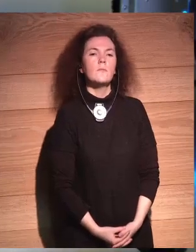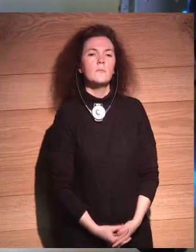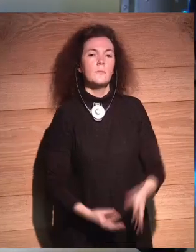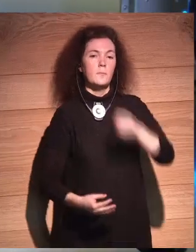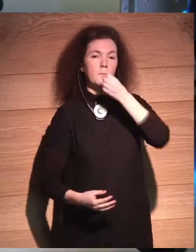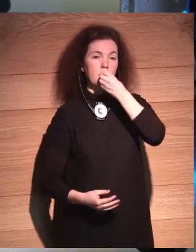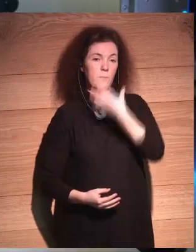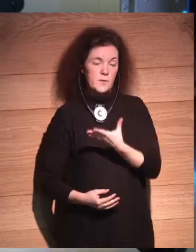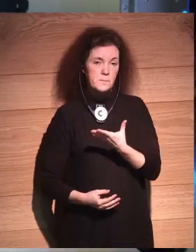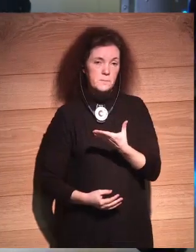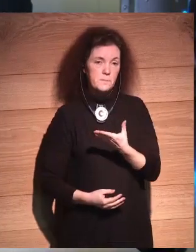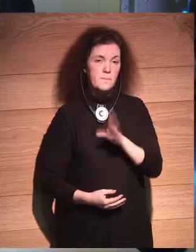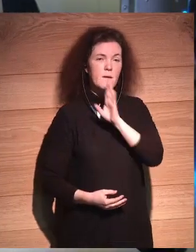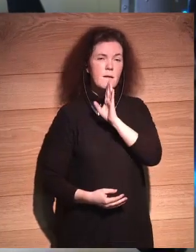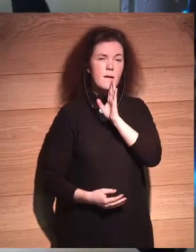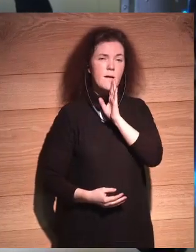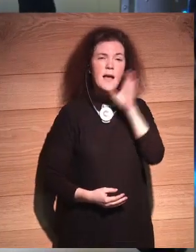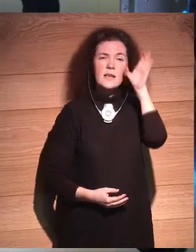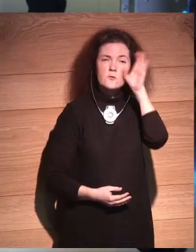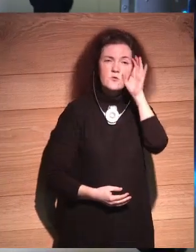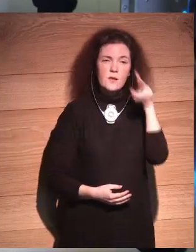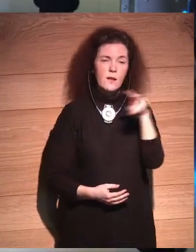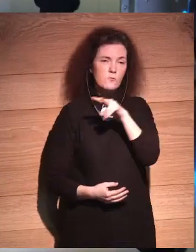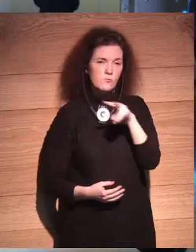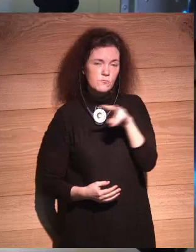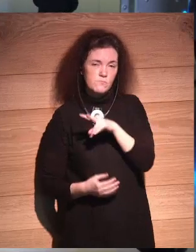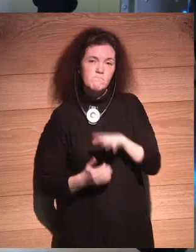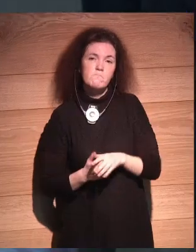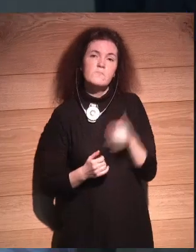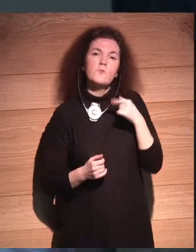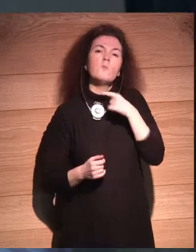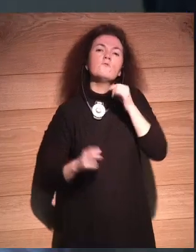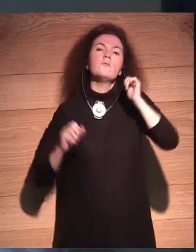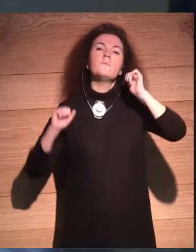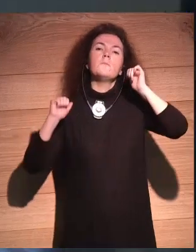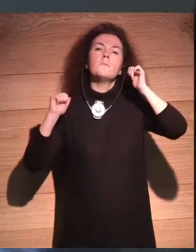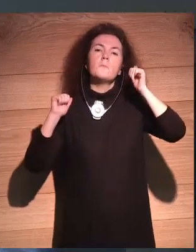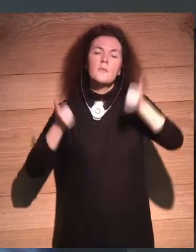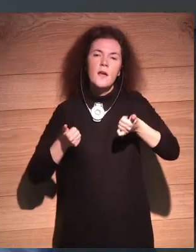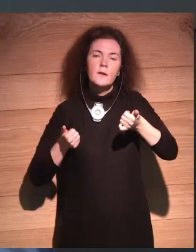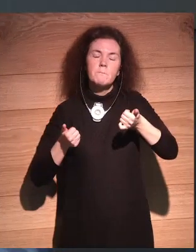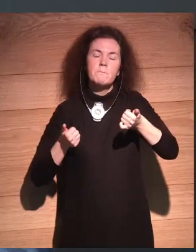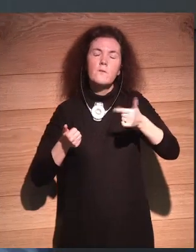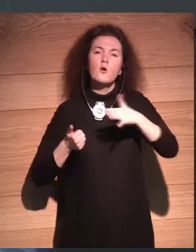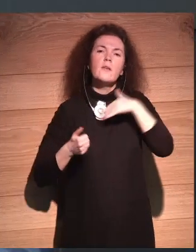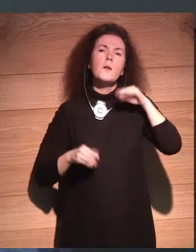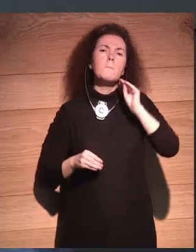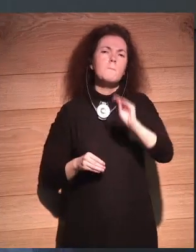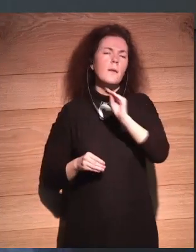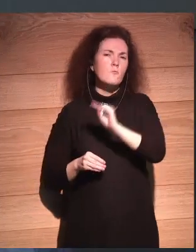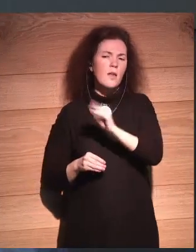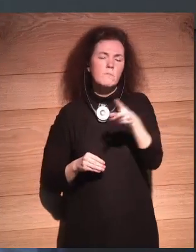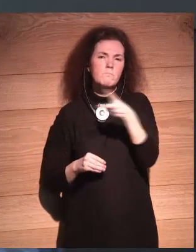Bueno, pues después de escucharos, quería comenzar preguntándoos